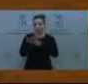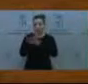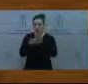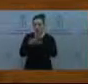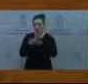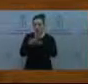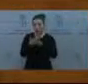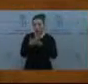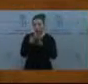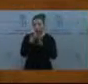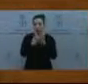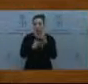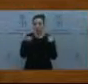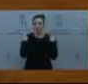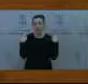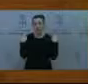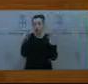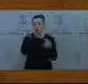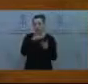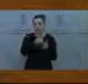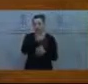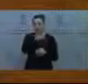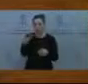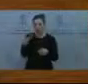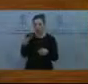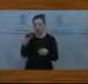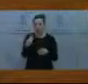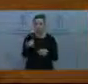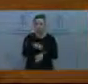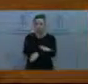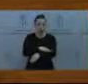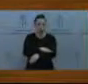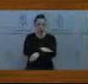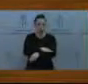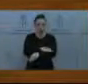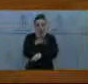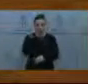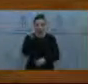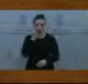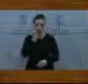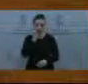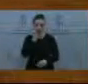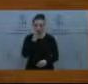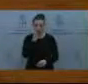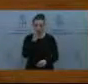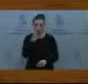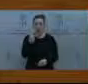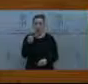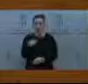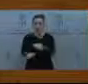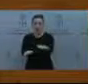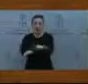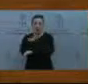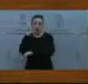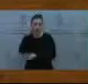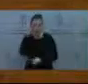que estableció el Gobierno de Mariano Rajoy, del denostado Mariano Rajoy, y que entró en vigor